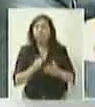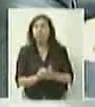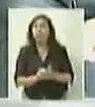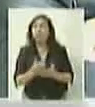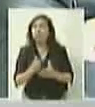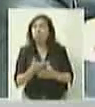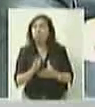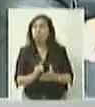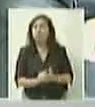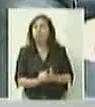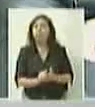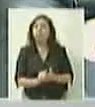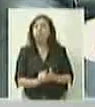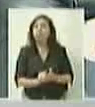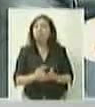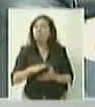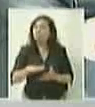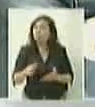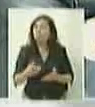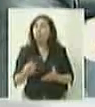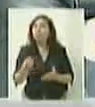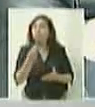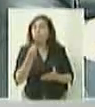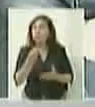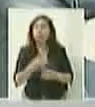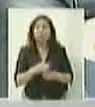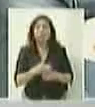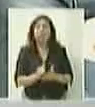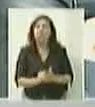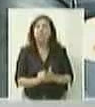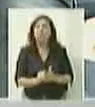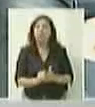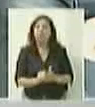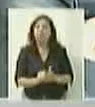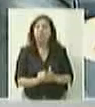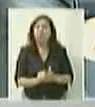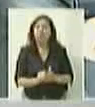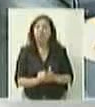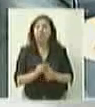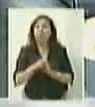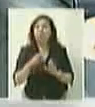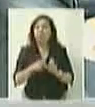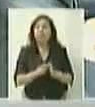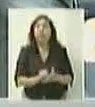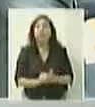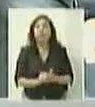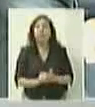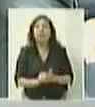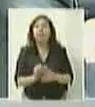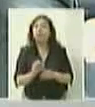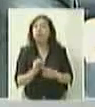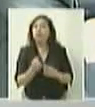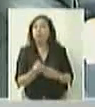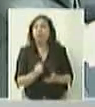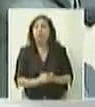campañas en función de niñez, en función de alimentación, en función de programas de asistencia